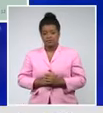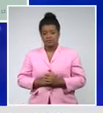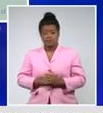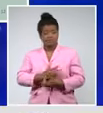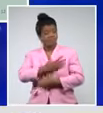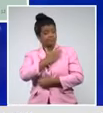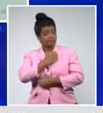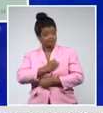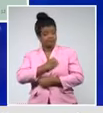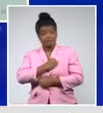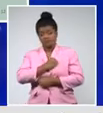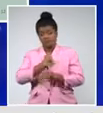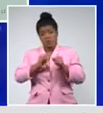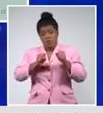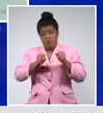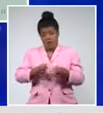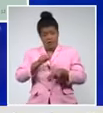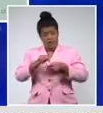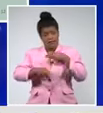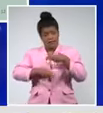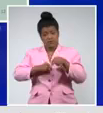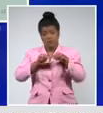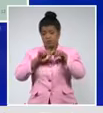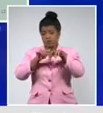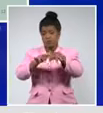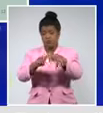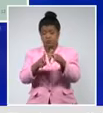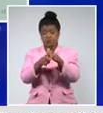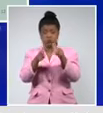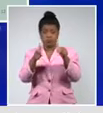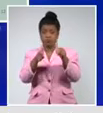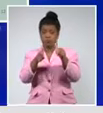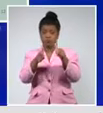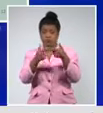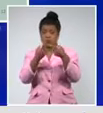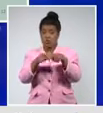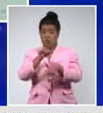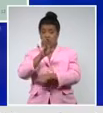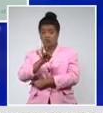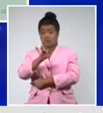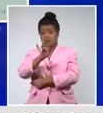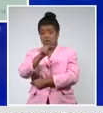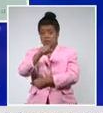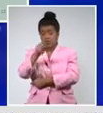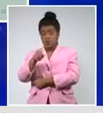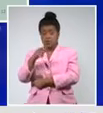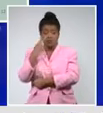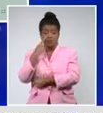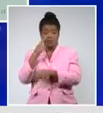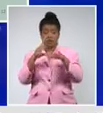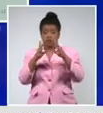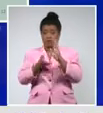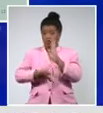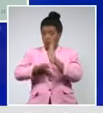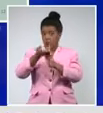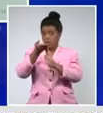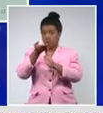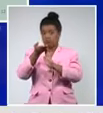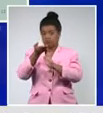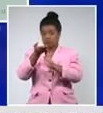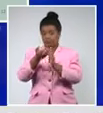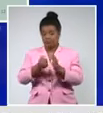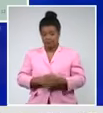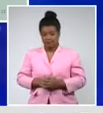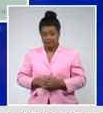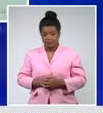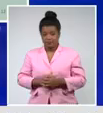que hacer cuando pasan estas cosas, pero indiscutiblemente 87 casos autóctonos es una cifra elevada. El número mayor